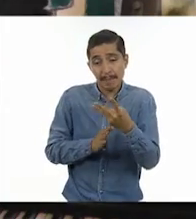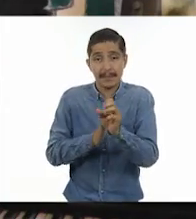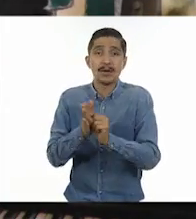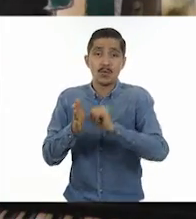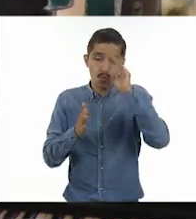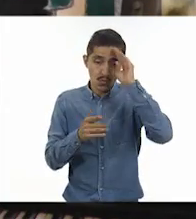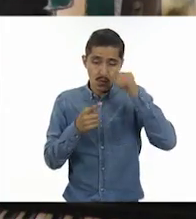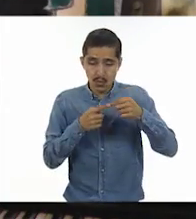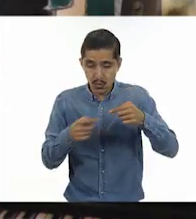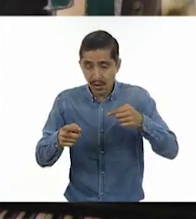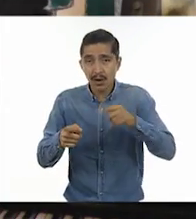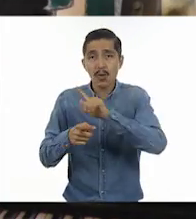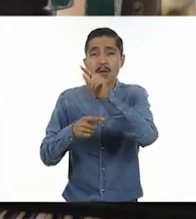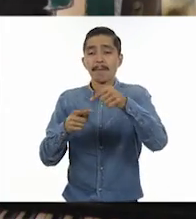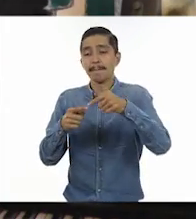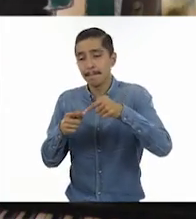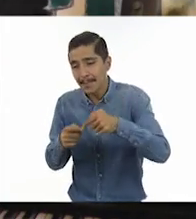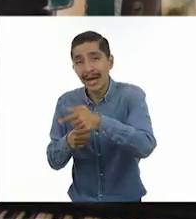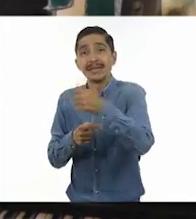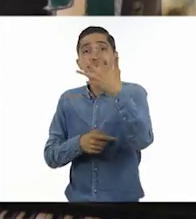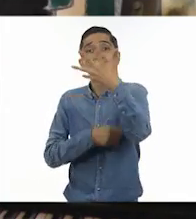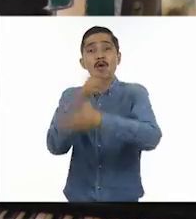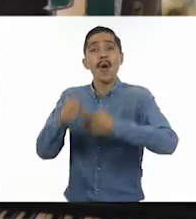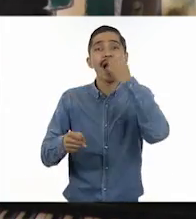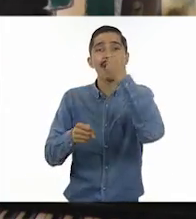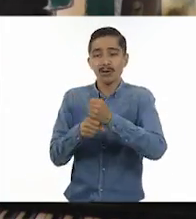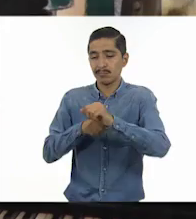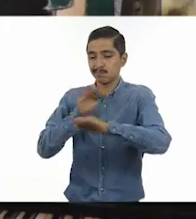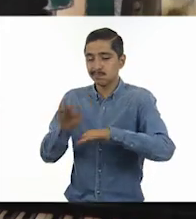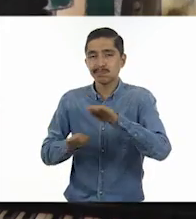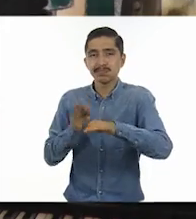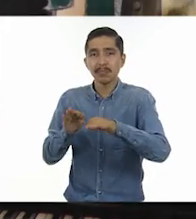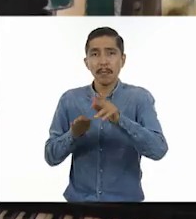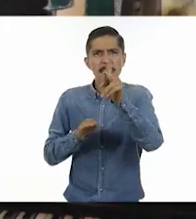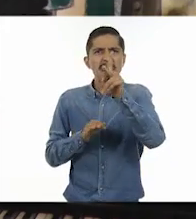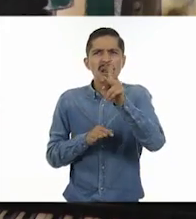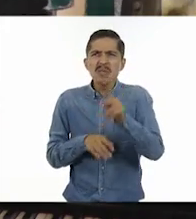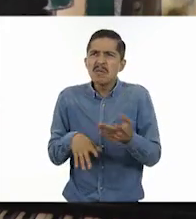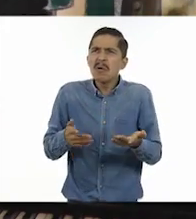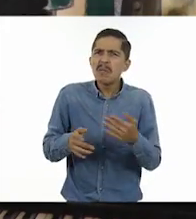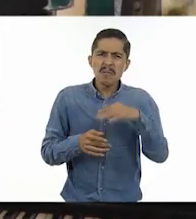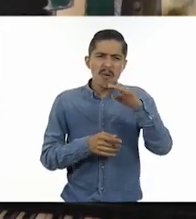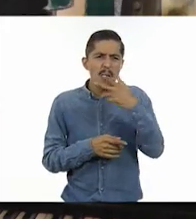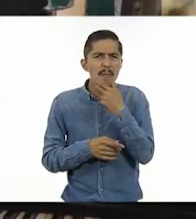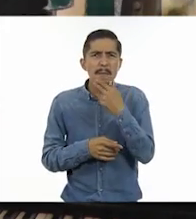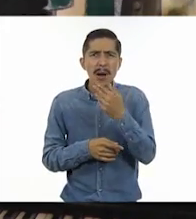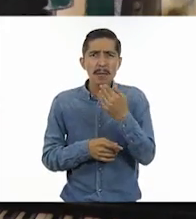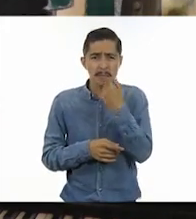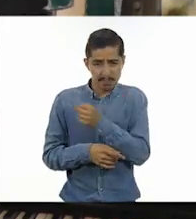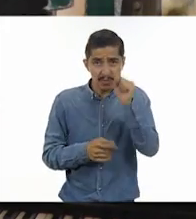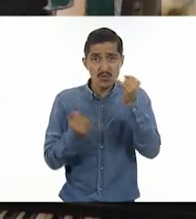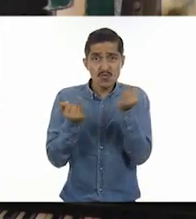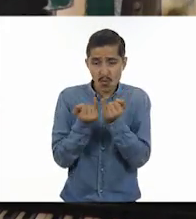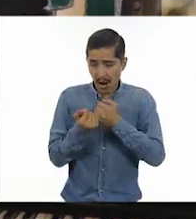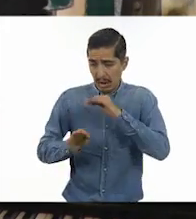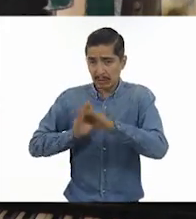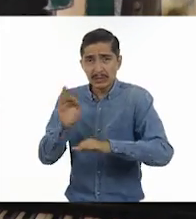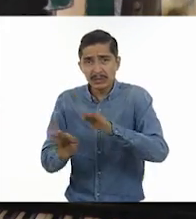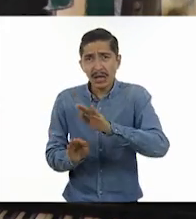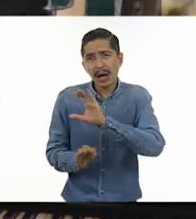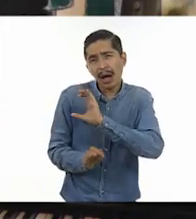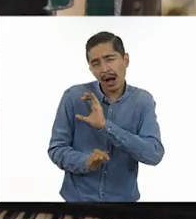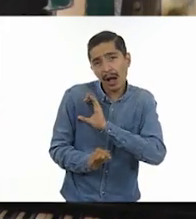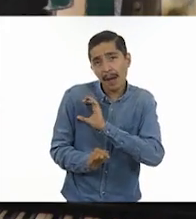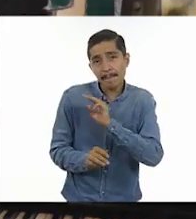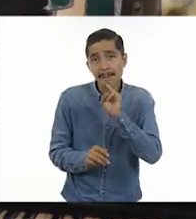meses y los siguientes 5 años. Pareciera que un hombre no tuviera la misma habilidad de proveer ternura que